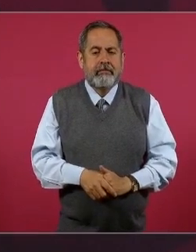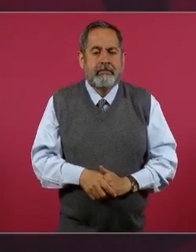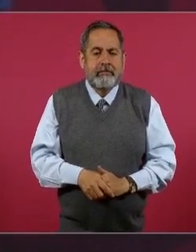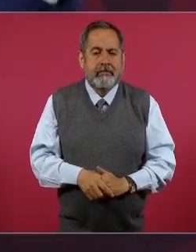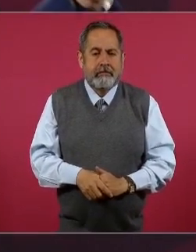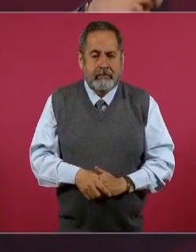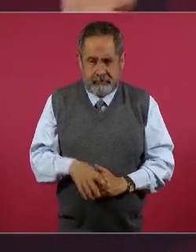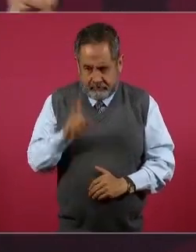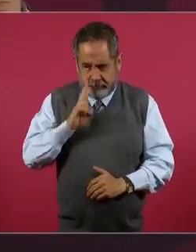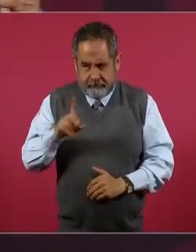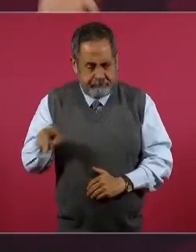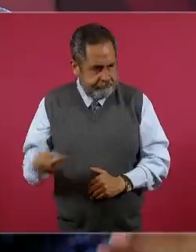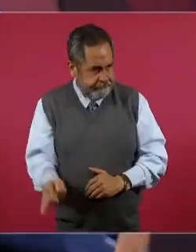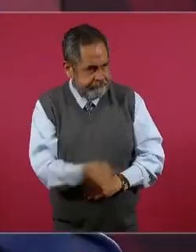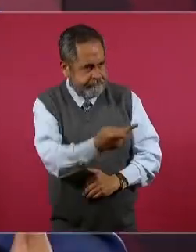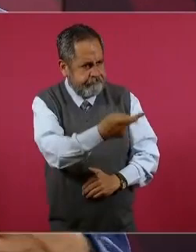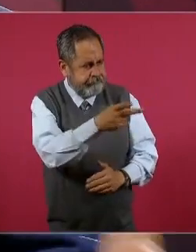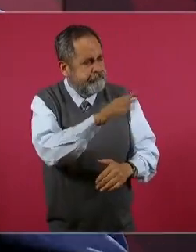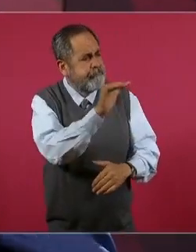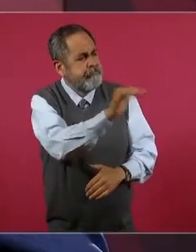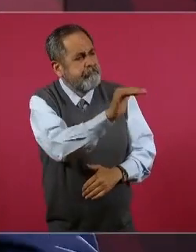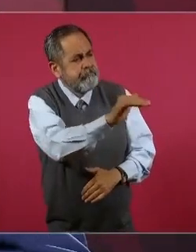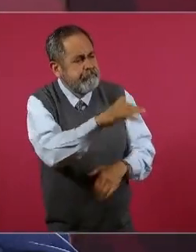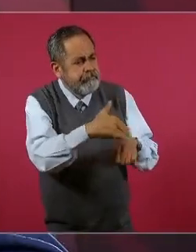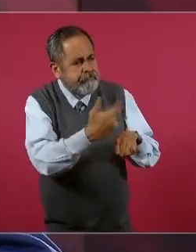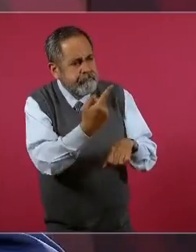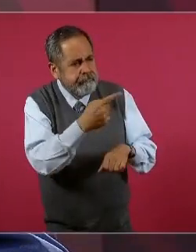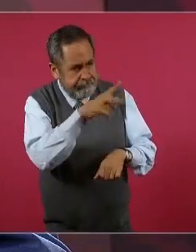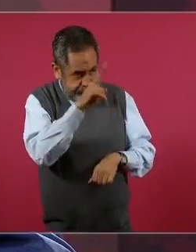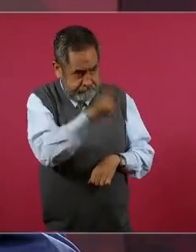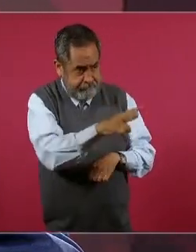Que le pregunten, oiga, ¿es cierto